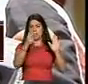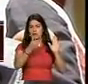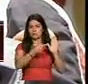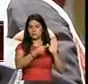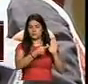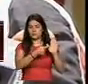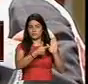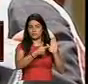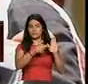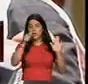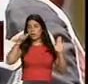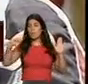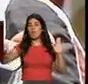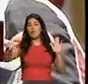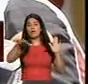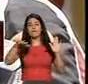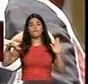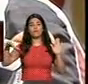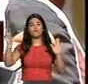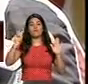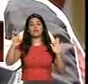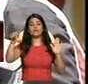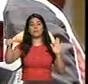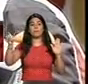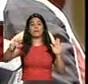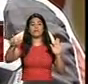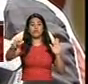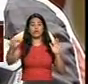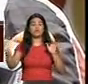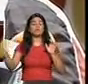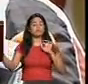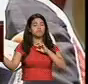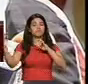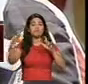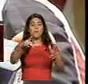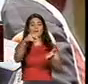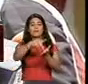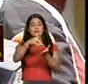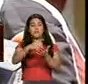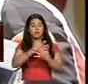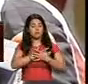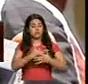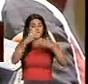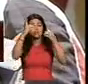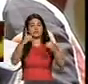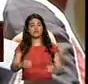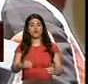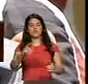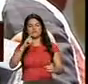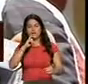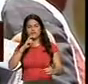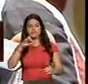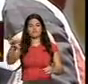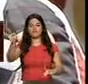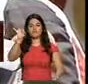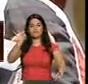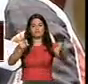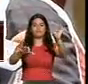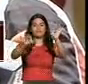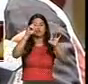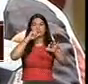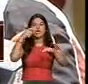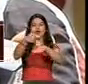establecido el pueblo de Venezuela sale a expresar su voluntad para elegir gobernadores